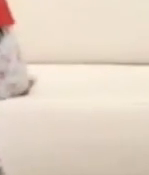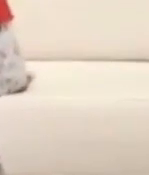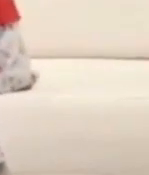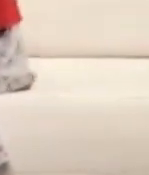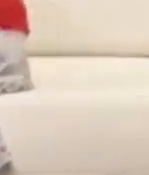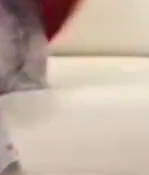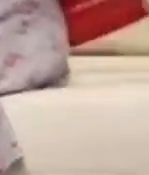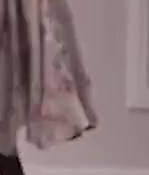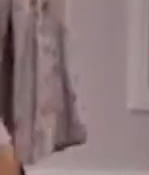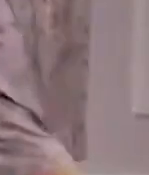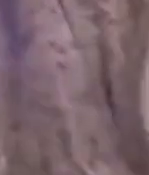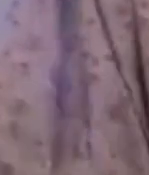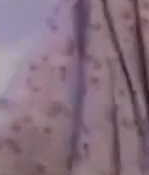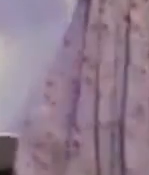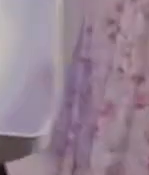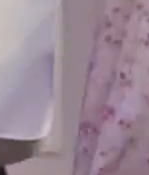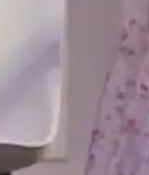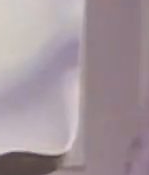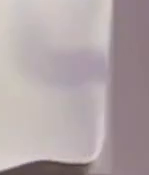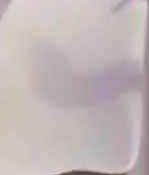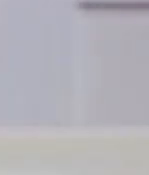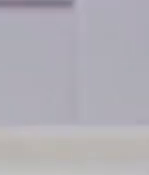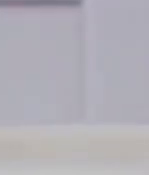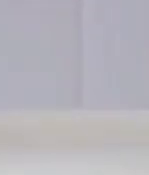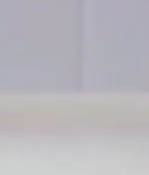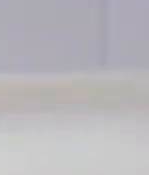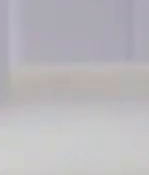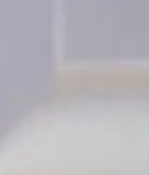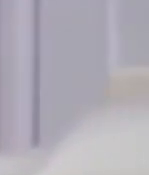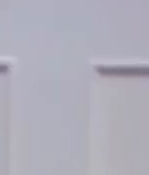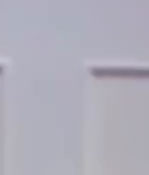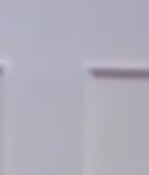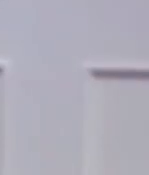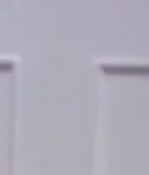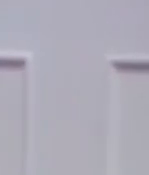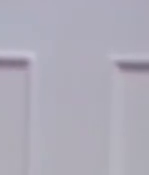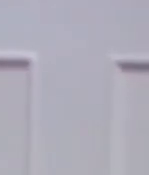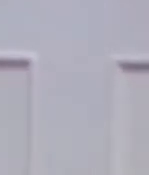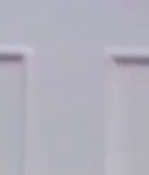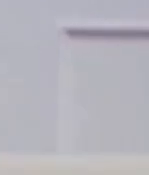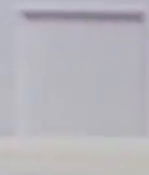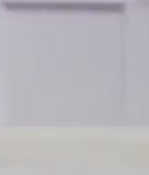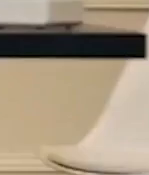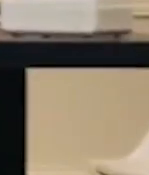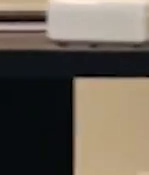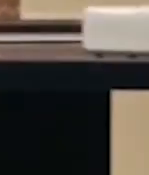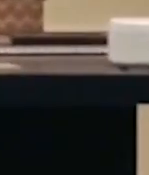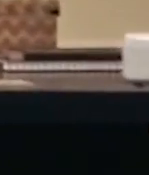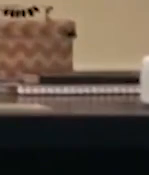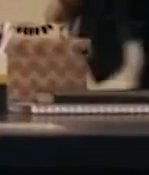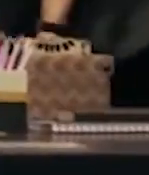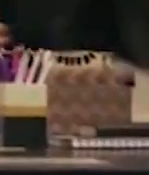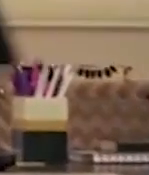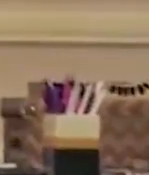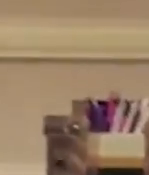banco no los vamos a hablar no podemos vivir juntas yo ya lo sabía vos